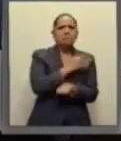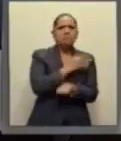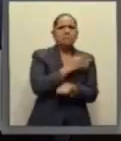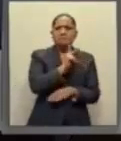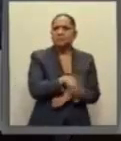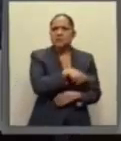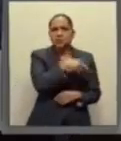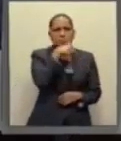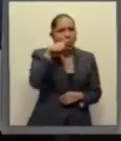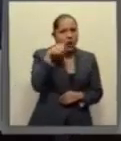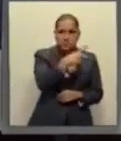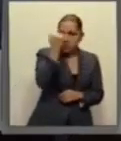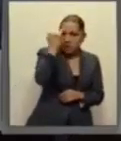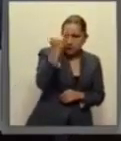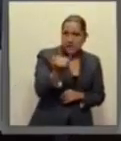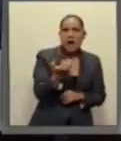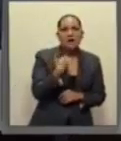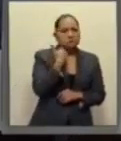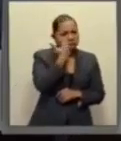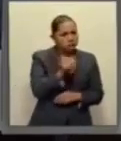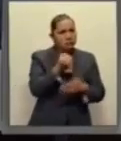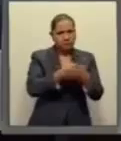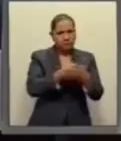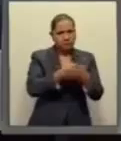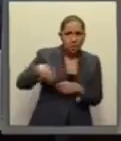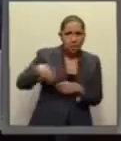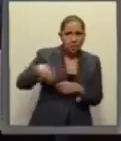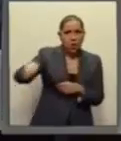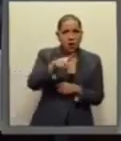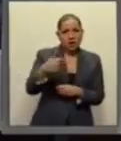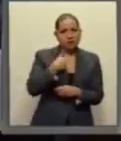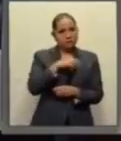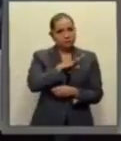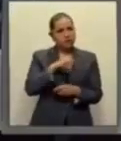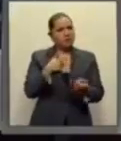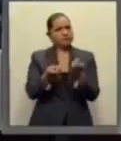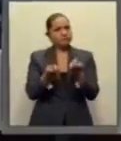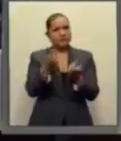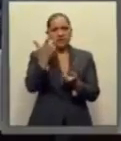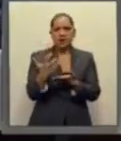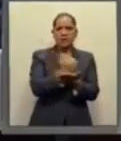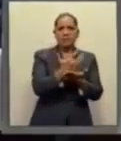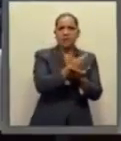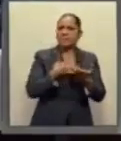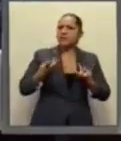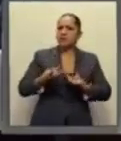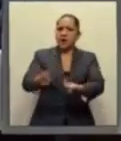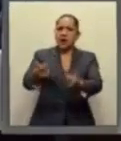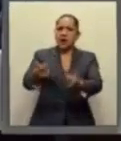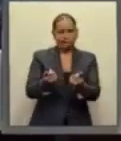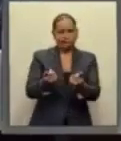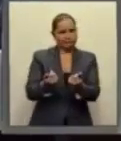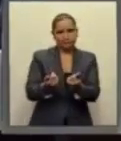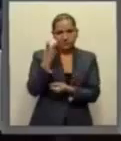eliminar gastos improductivos, el derroche y los privilegios, esto es, ejercer política